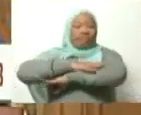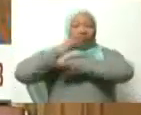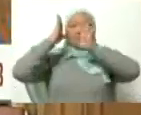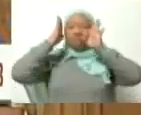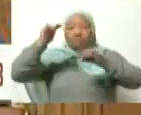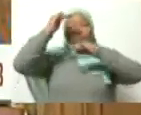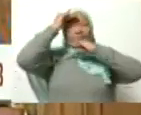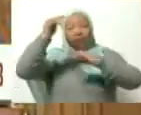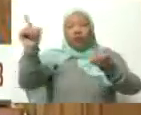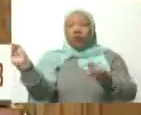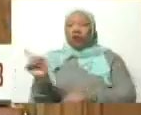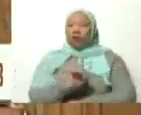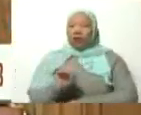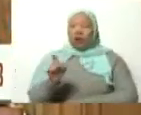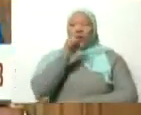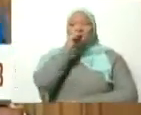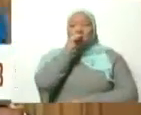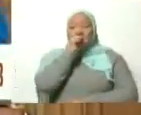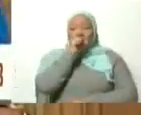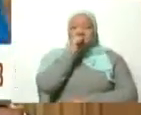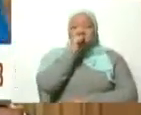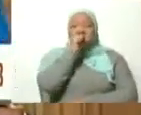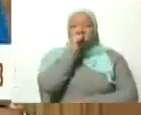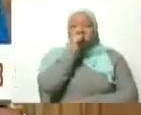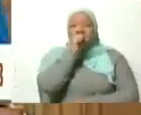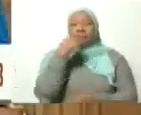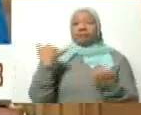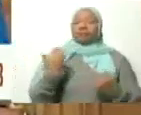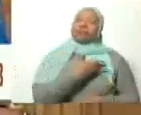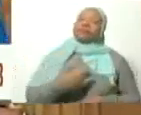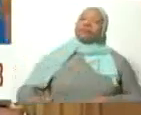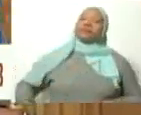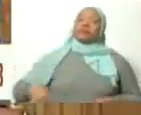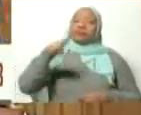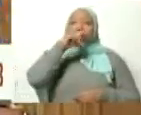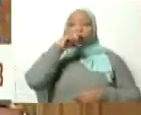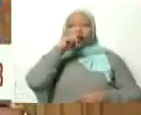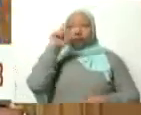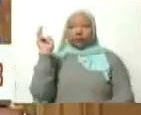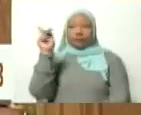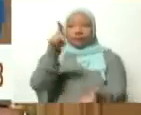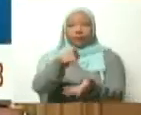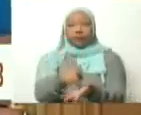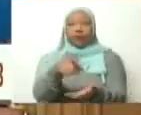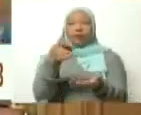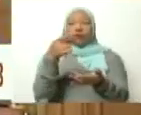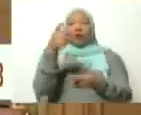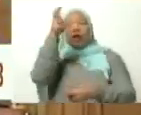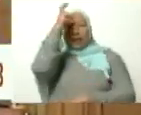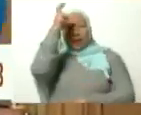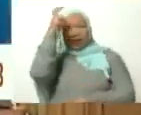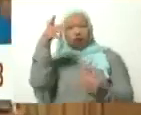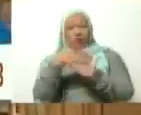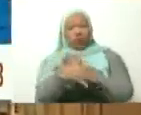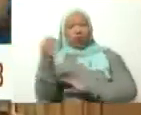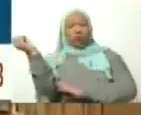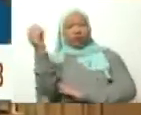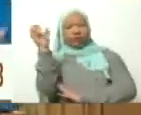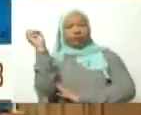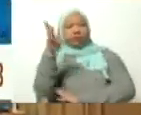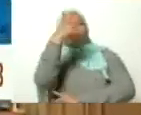recientemente, que el presidente Nicolás Maduro participó en la COP27 en Egipto. Pareciera que faltan todavía muchas voces para que